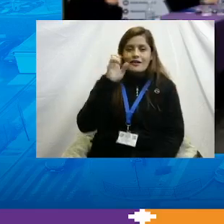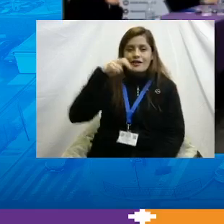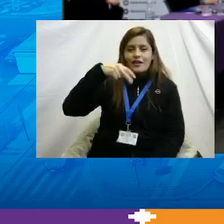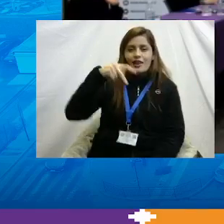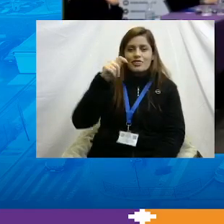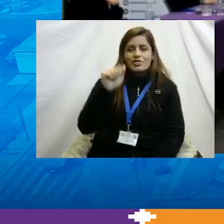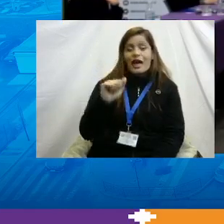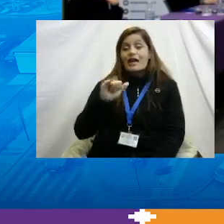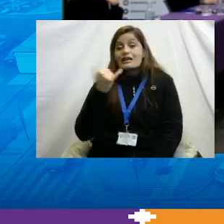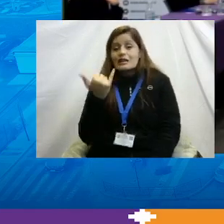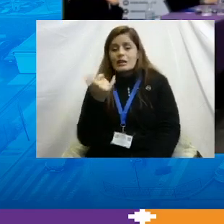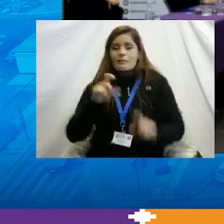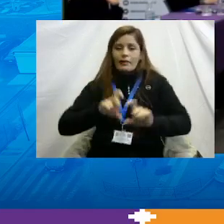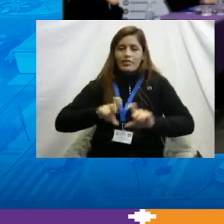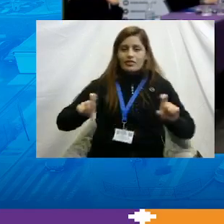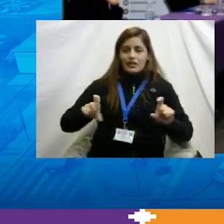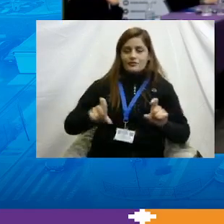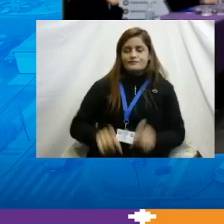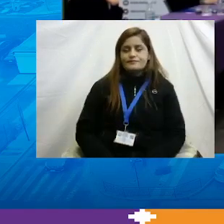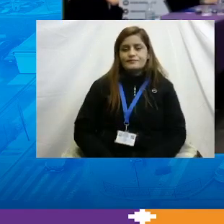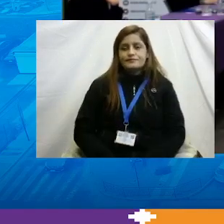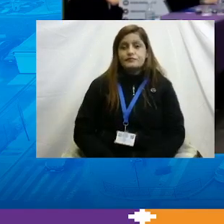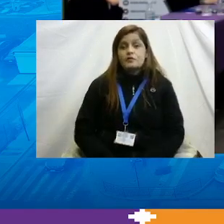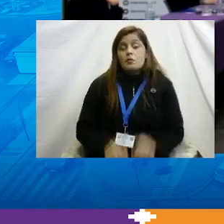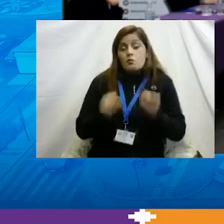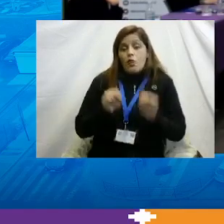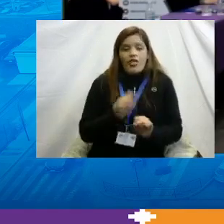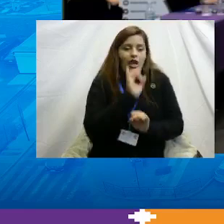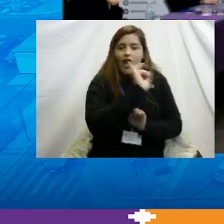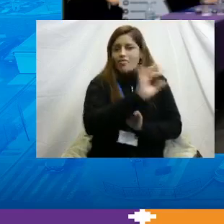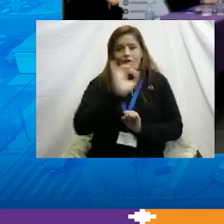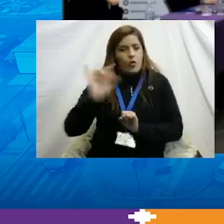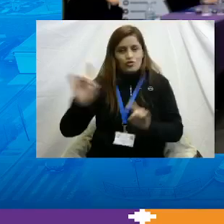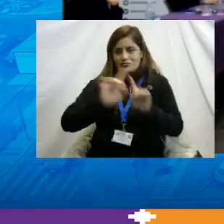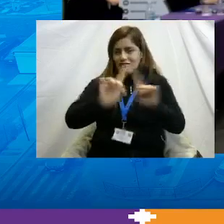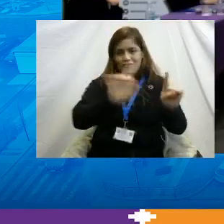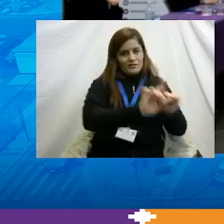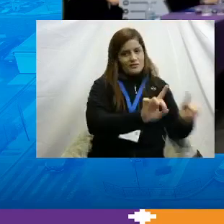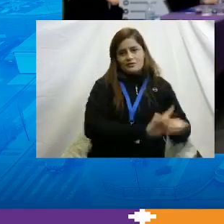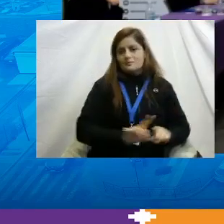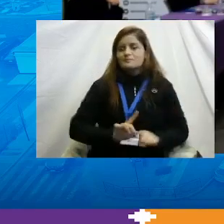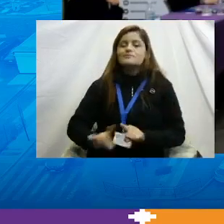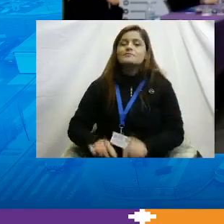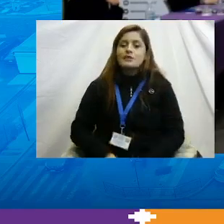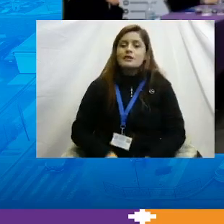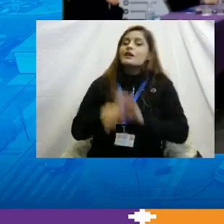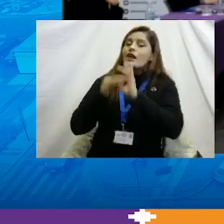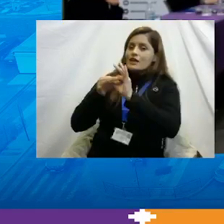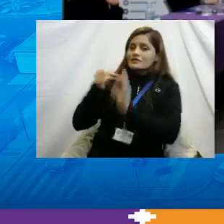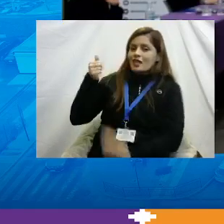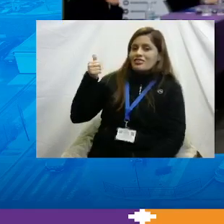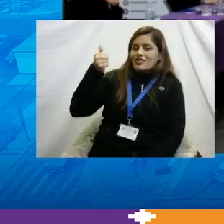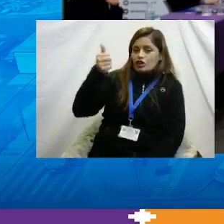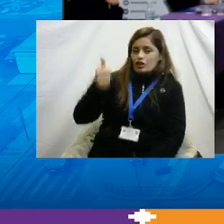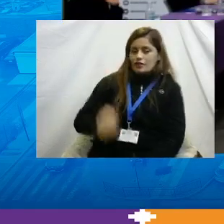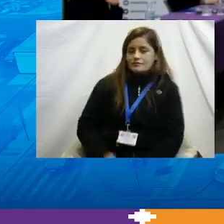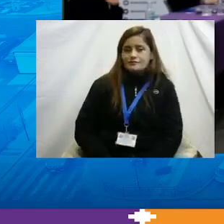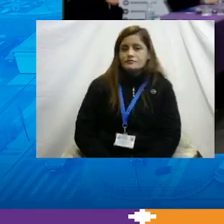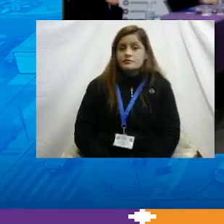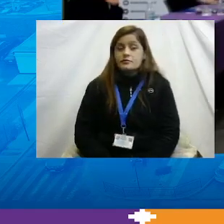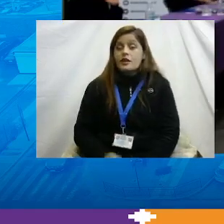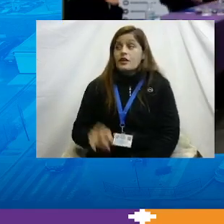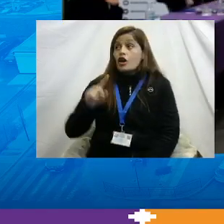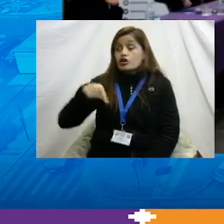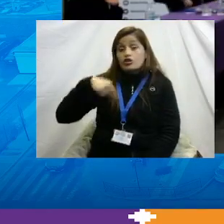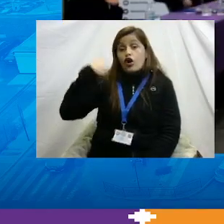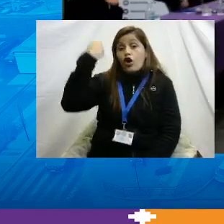caso, y orientarles también en detalle sobre su situación. Gracias, directora. Vamos a esperar entonces ese informe